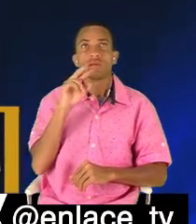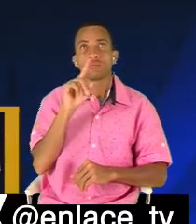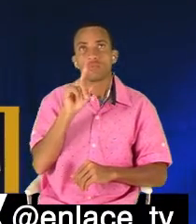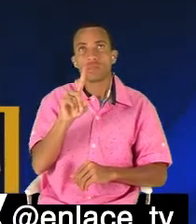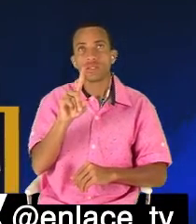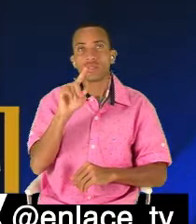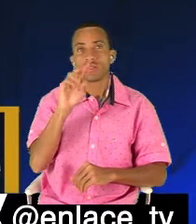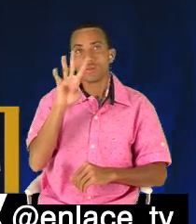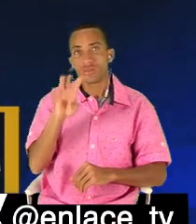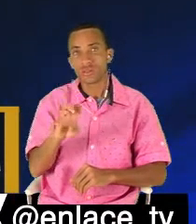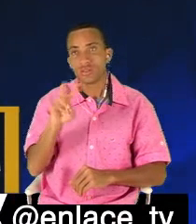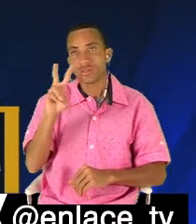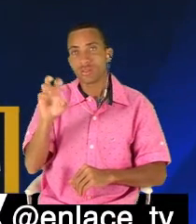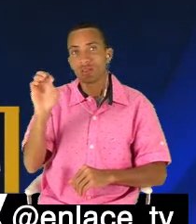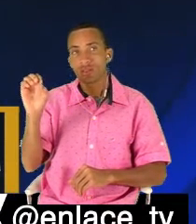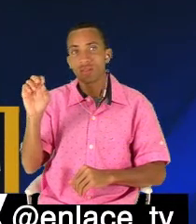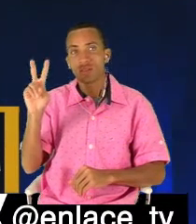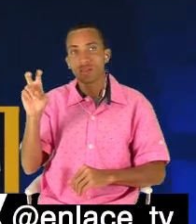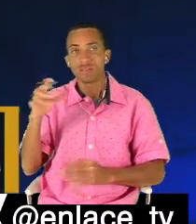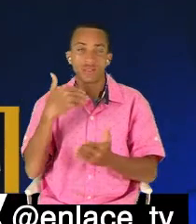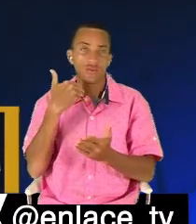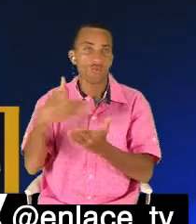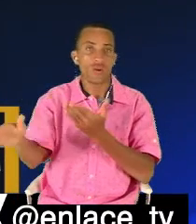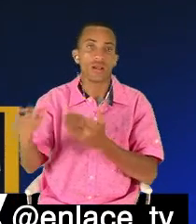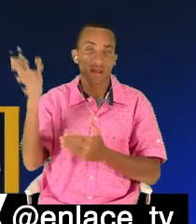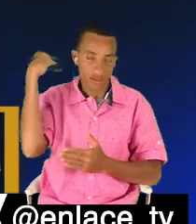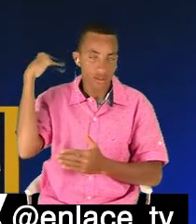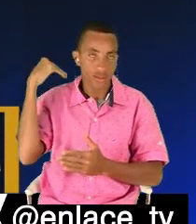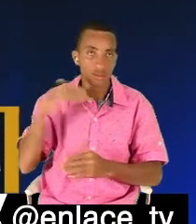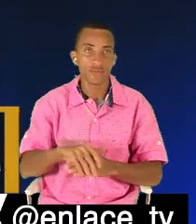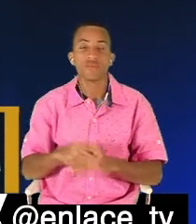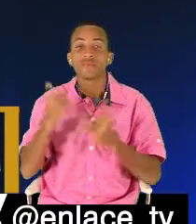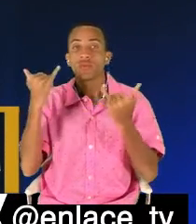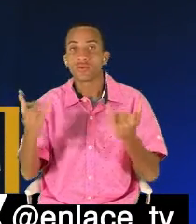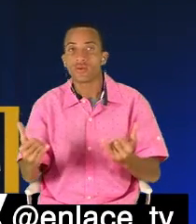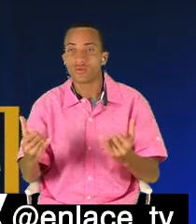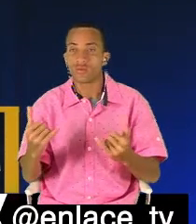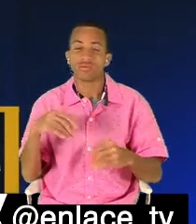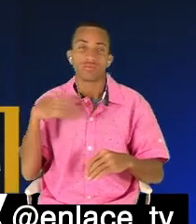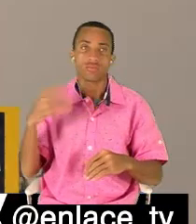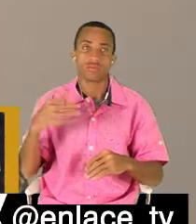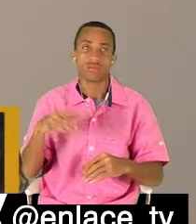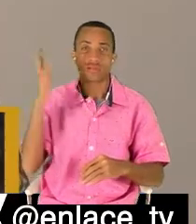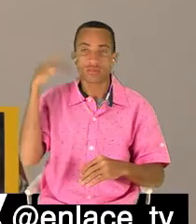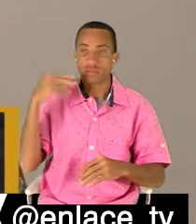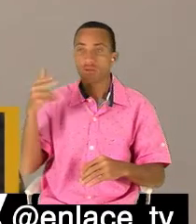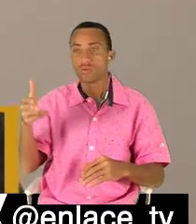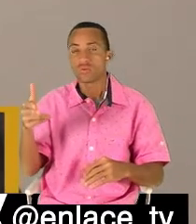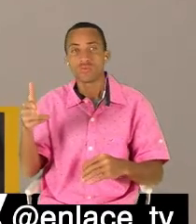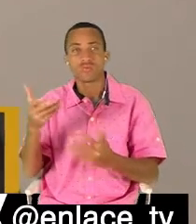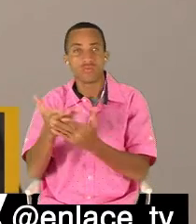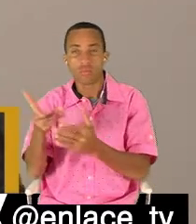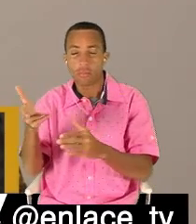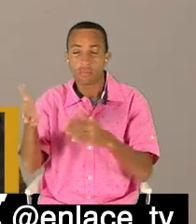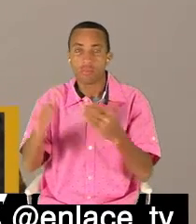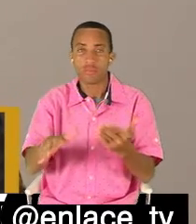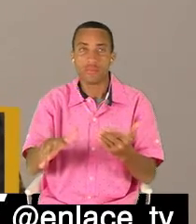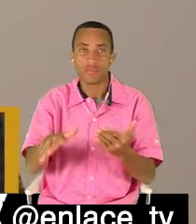Se consolidó como uno de los comerciantes más influyentes de la ciudad y en su establecimiento comercial fue asesinado. Algo